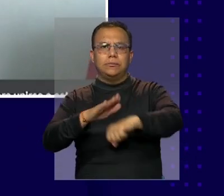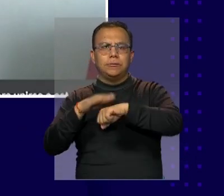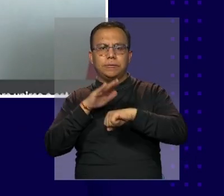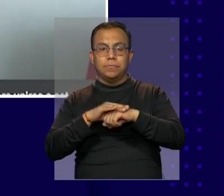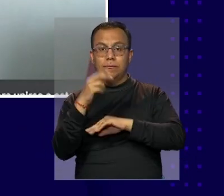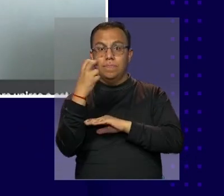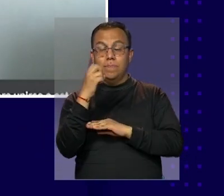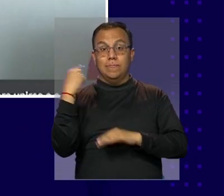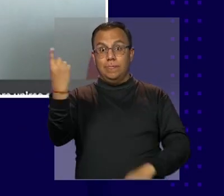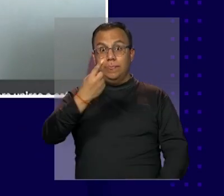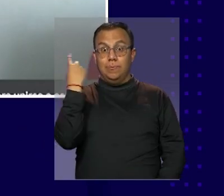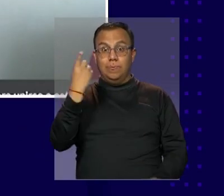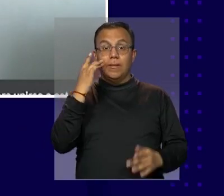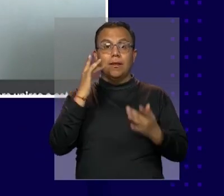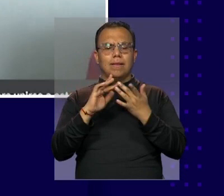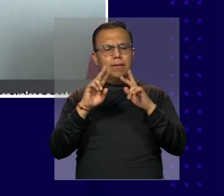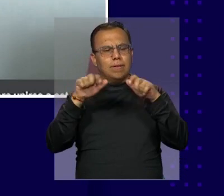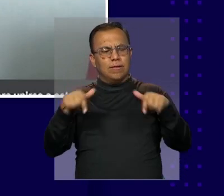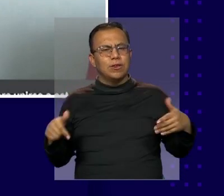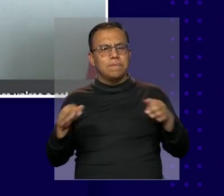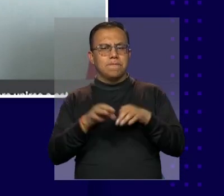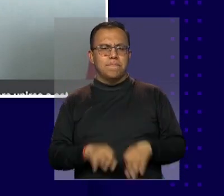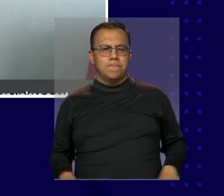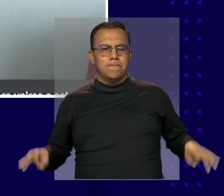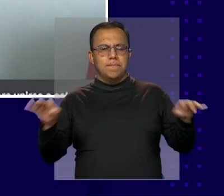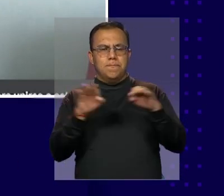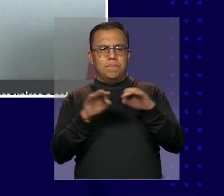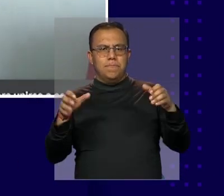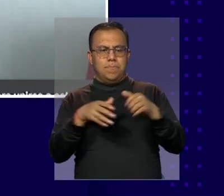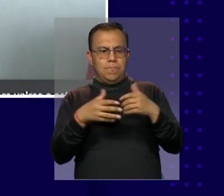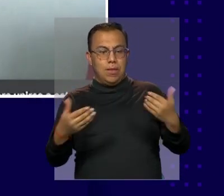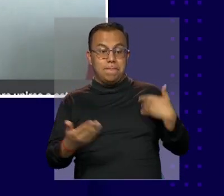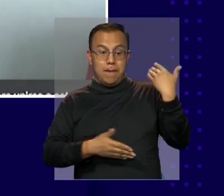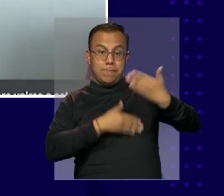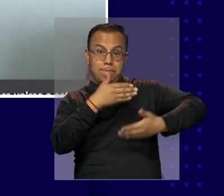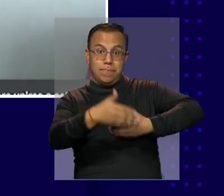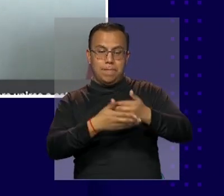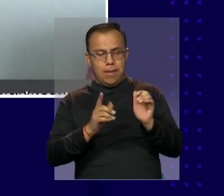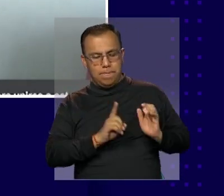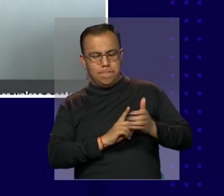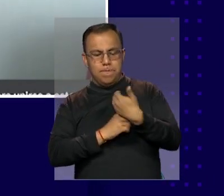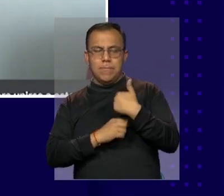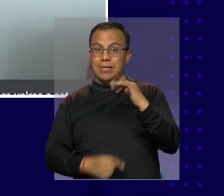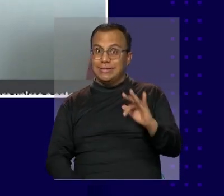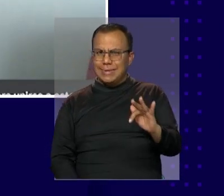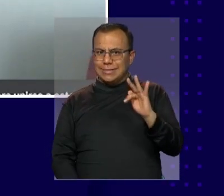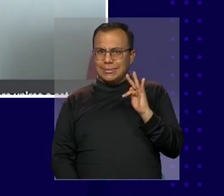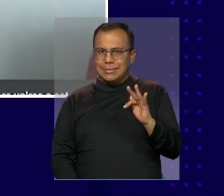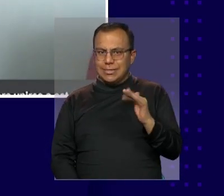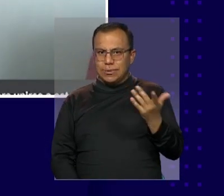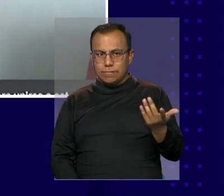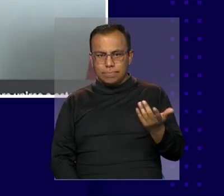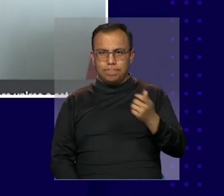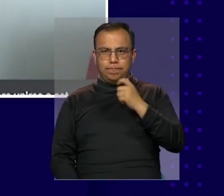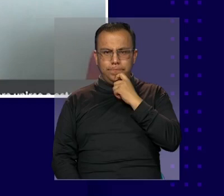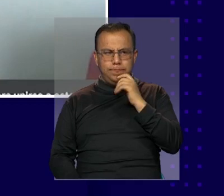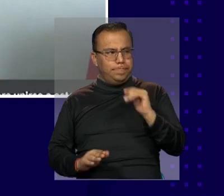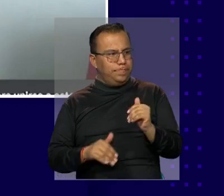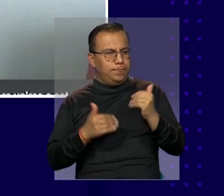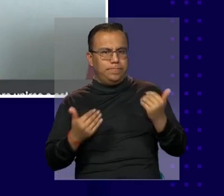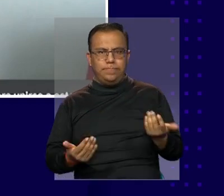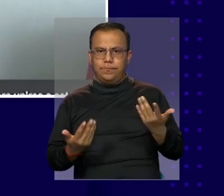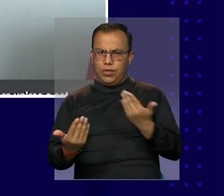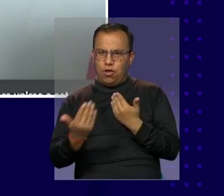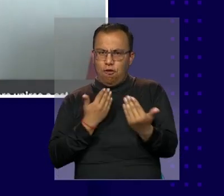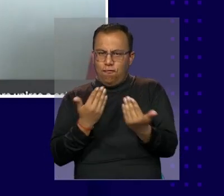Fiscalía General tiene a cargo también un programa muy importante, como es el Programa de Protección a Testigos. Entonces, ¿cómo va a